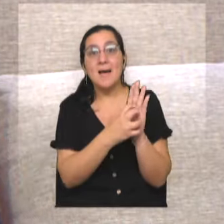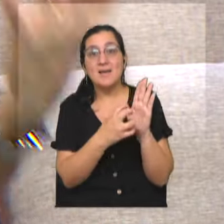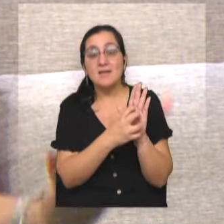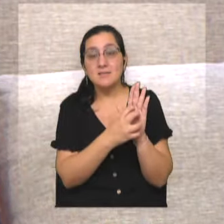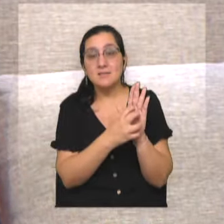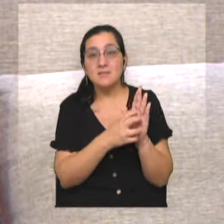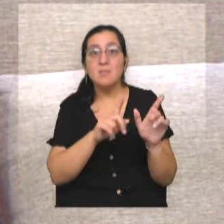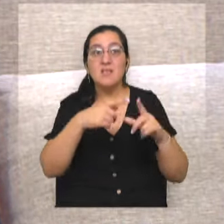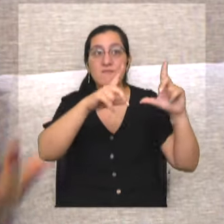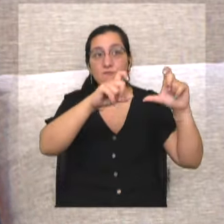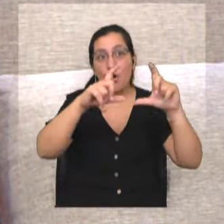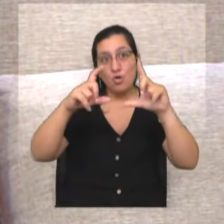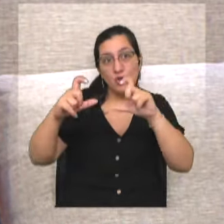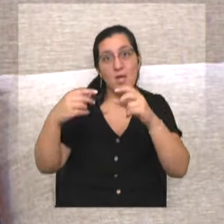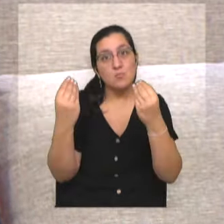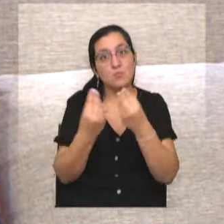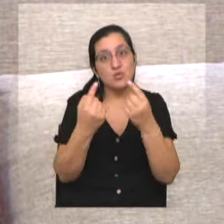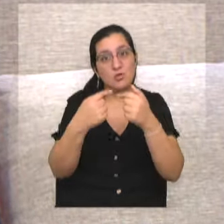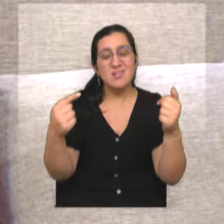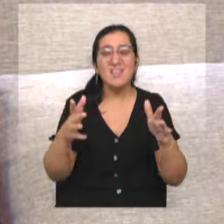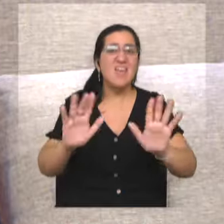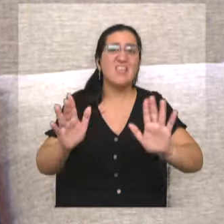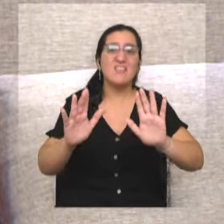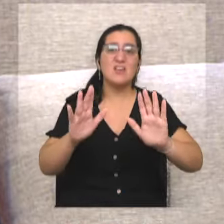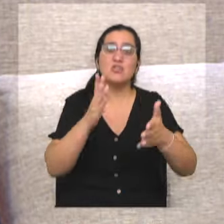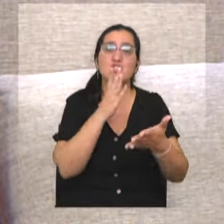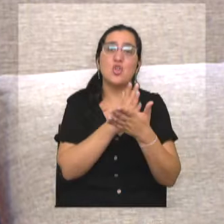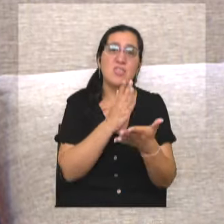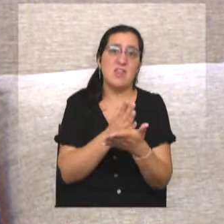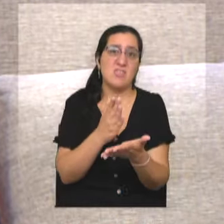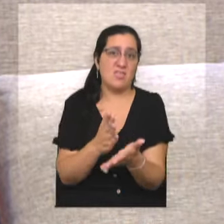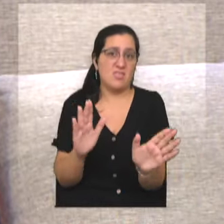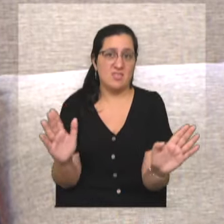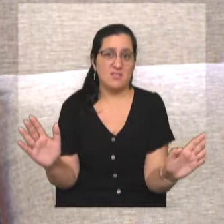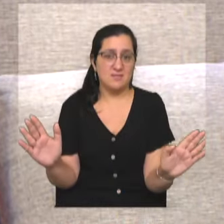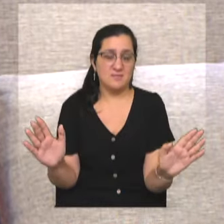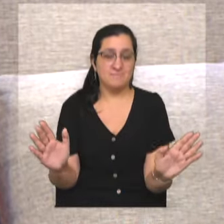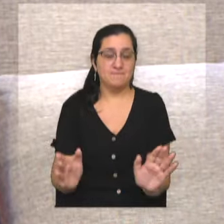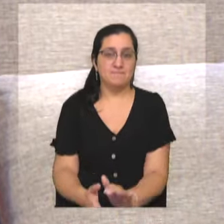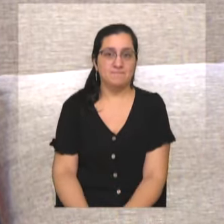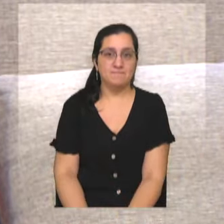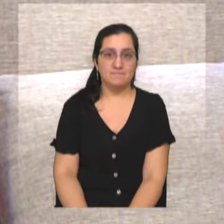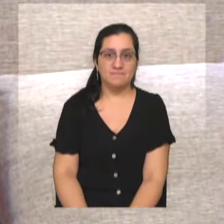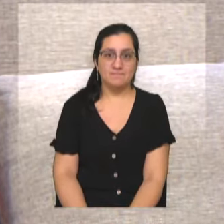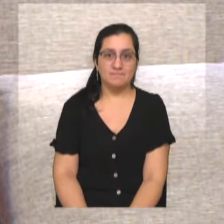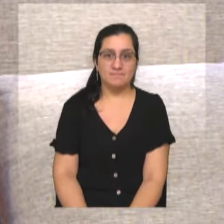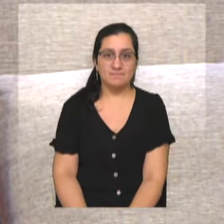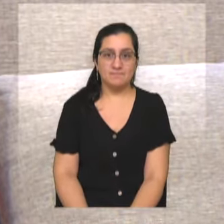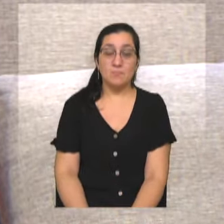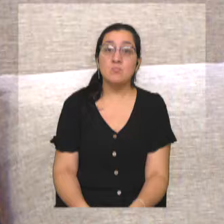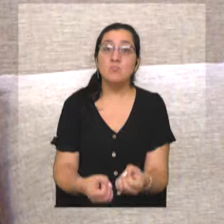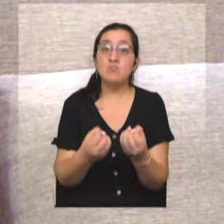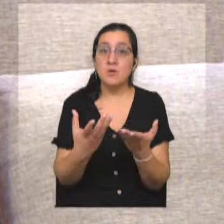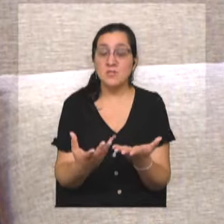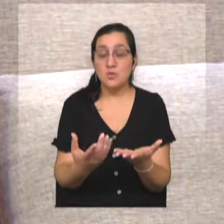ves que ahí hay un montón de cosas que están sucediendo y que no tienen nada que ver con el destino final de eso a lo que se está beneficiando. Y por eso